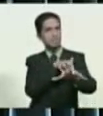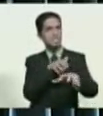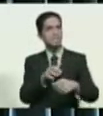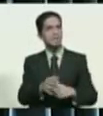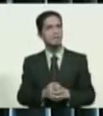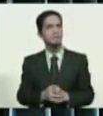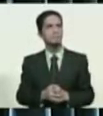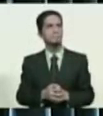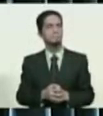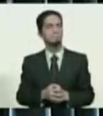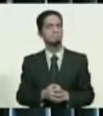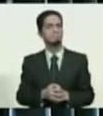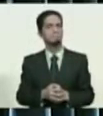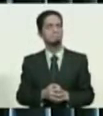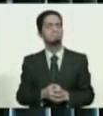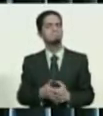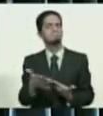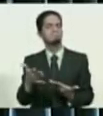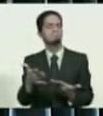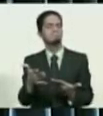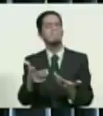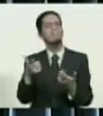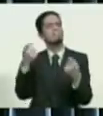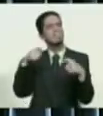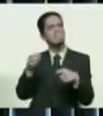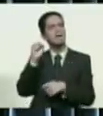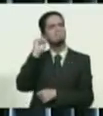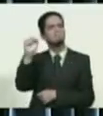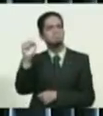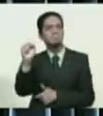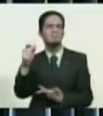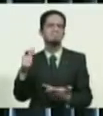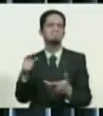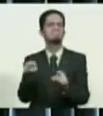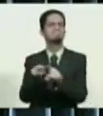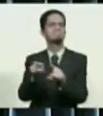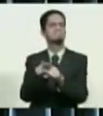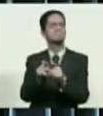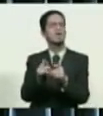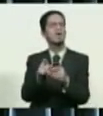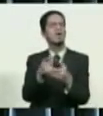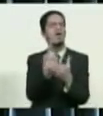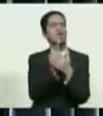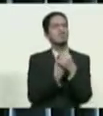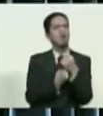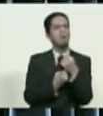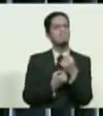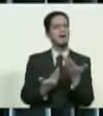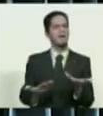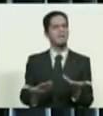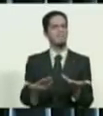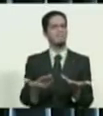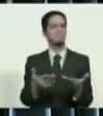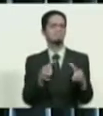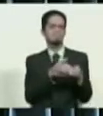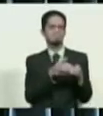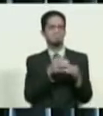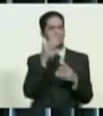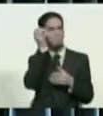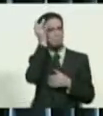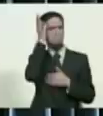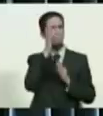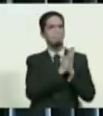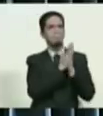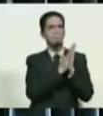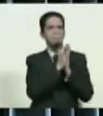Salvajemente, cobardemente, iba a ser asesinado por la acción de estos criminales, de